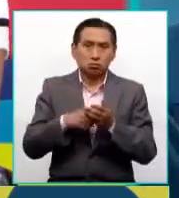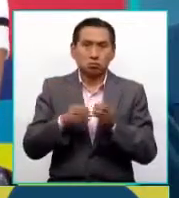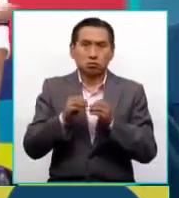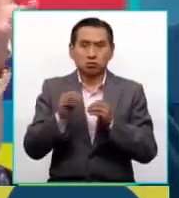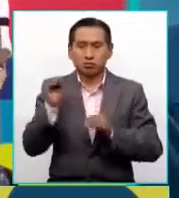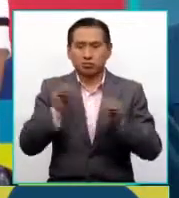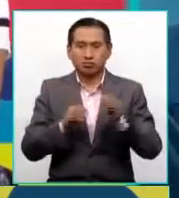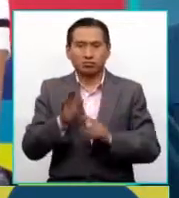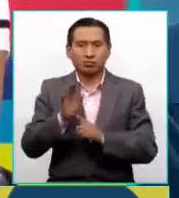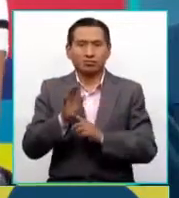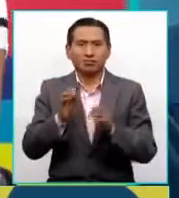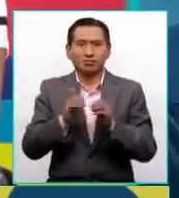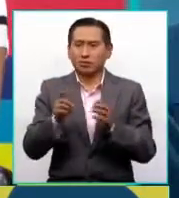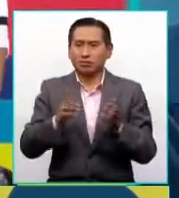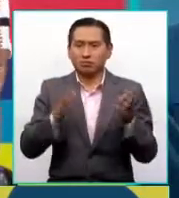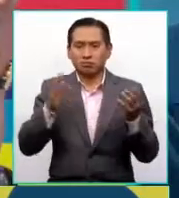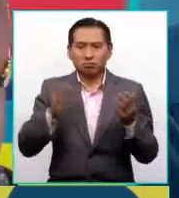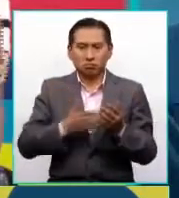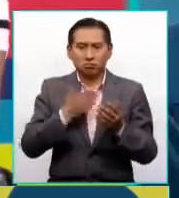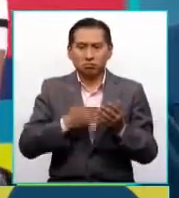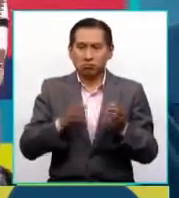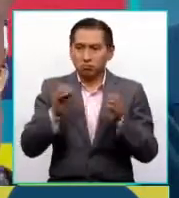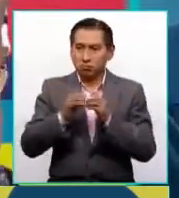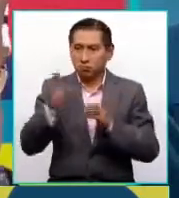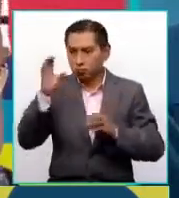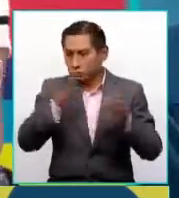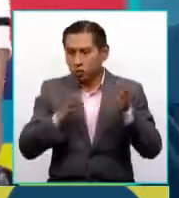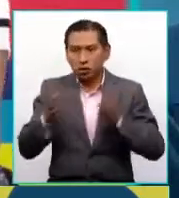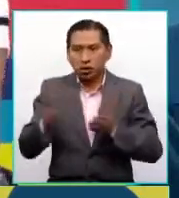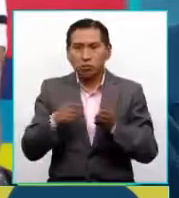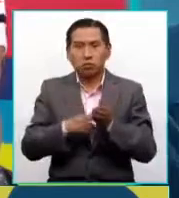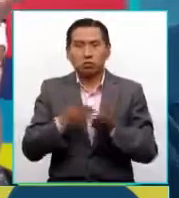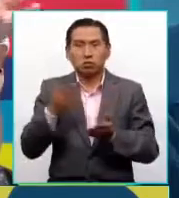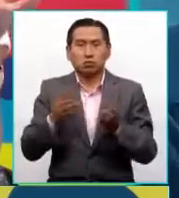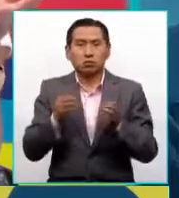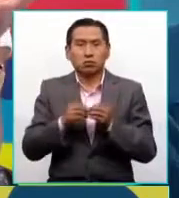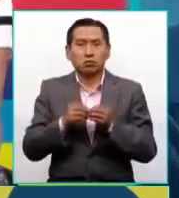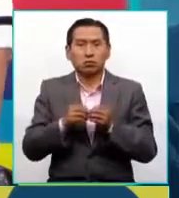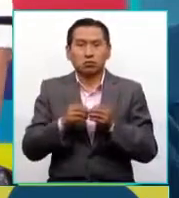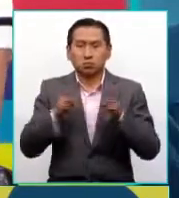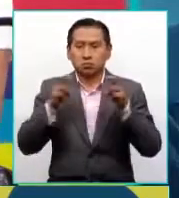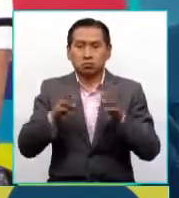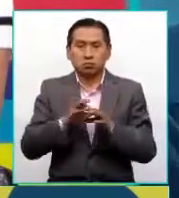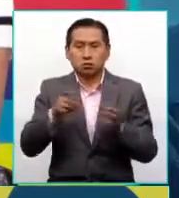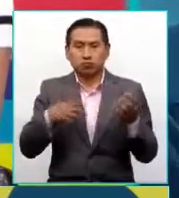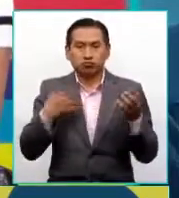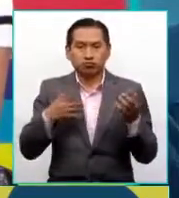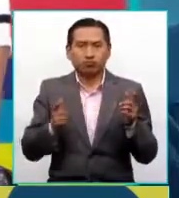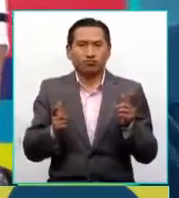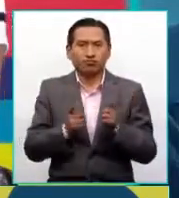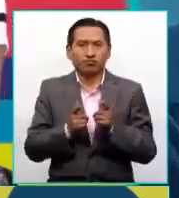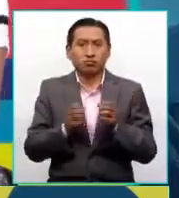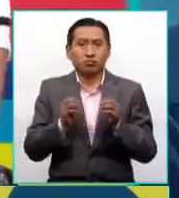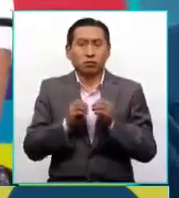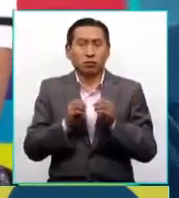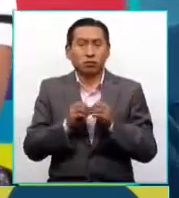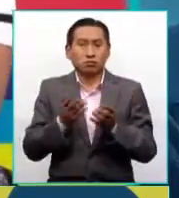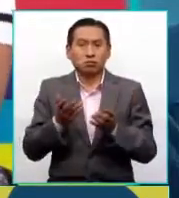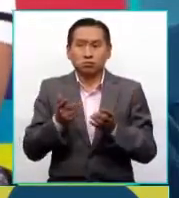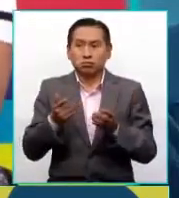en etapa de exploración, de encontrar caminos que quizás no se hayan explorado tanto a través del charango, y al mismo tiempo